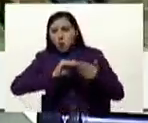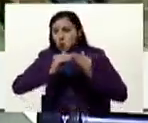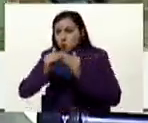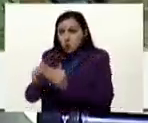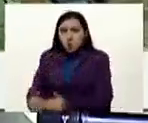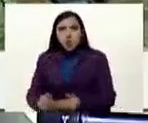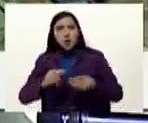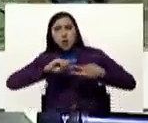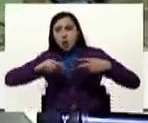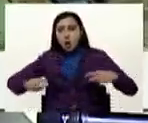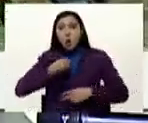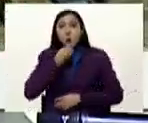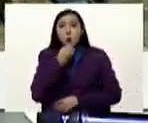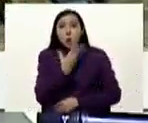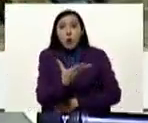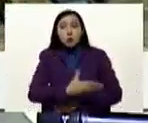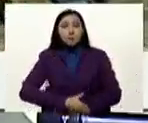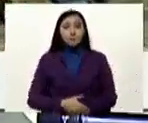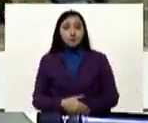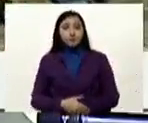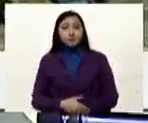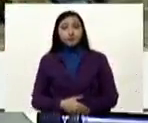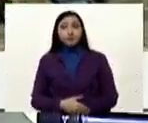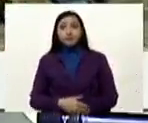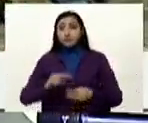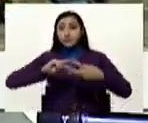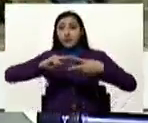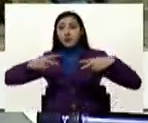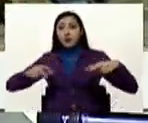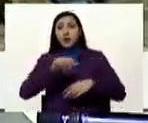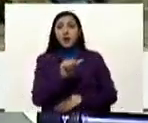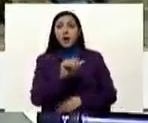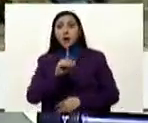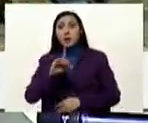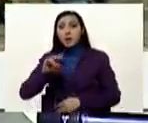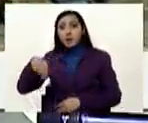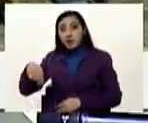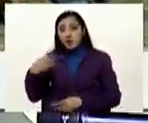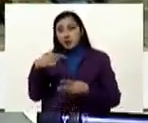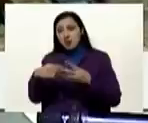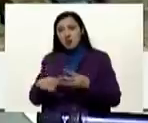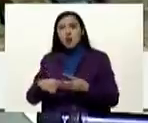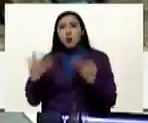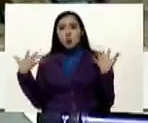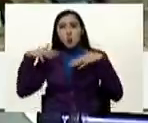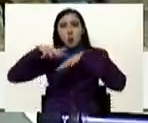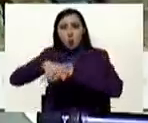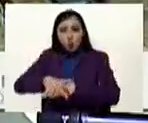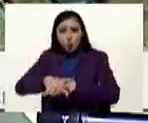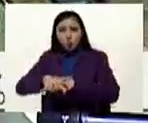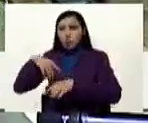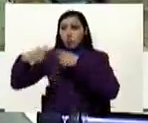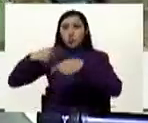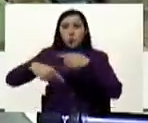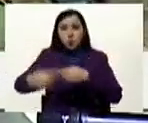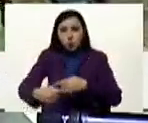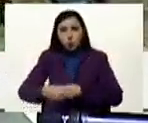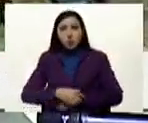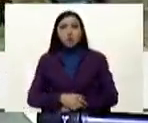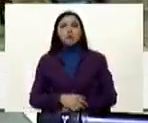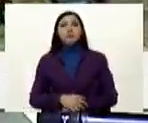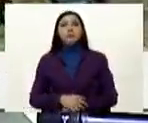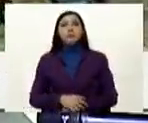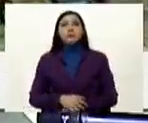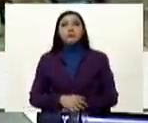el ADN bueno, ese ADN mestizo de la llamada raza